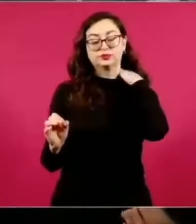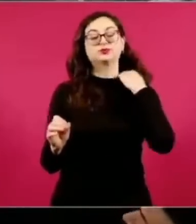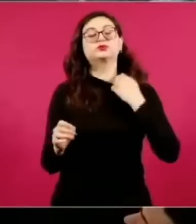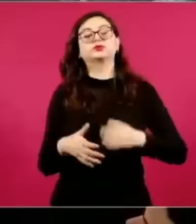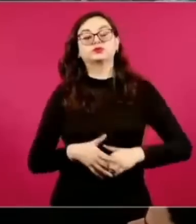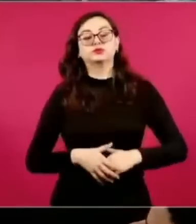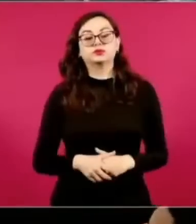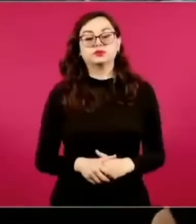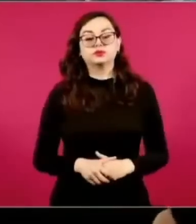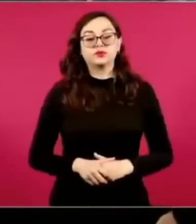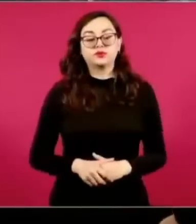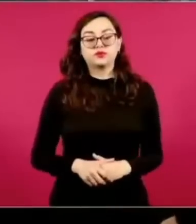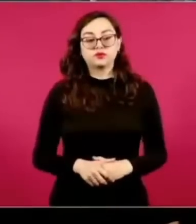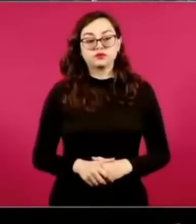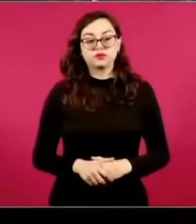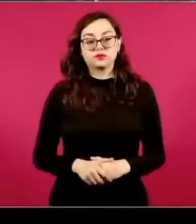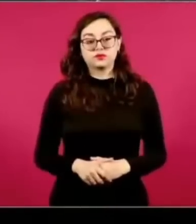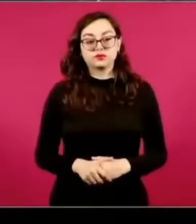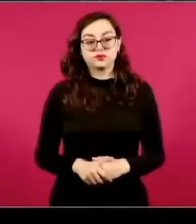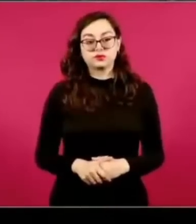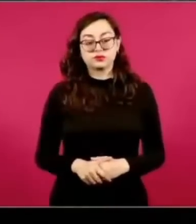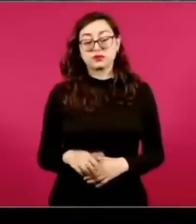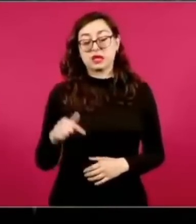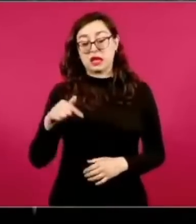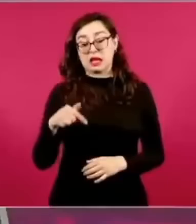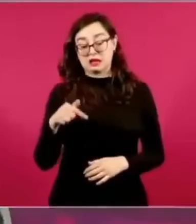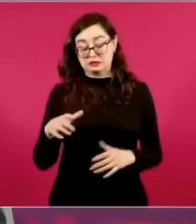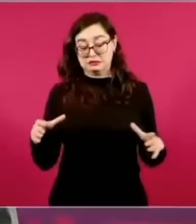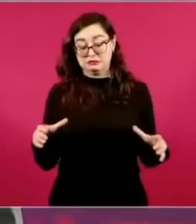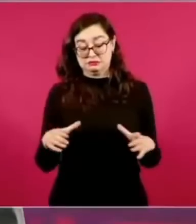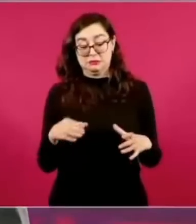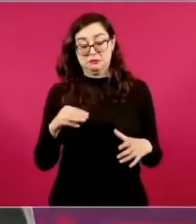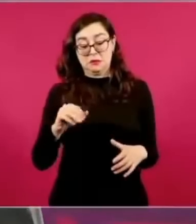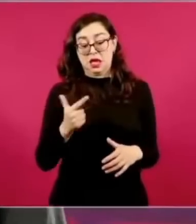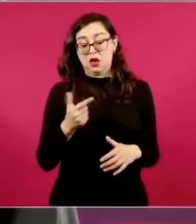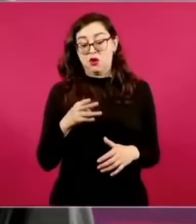magonistas que repartían el periódico